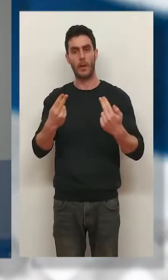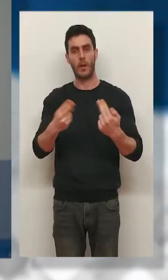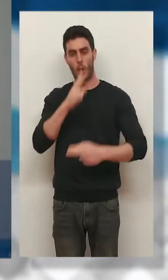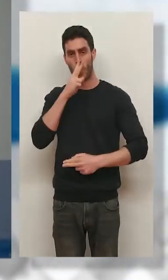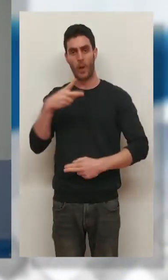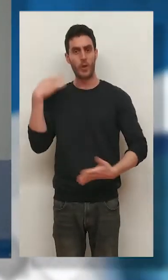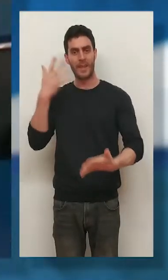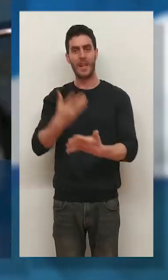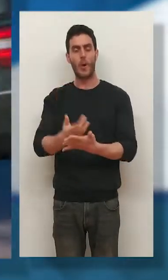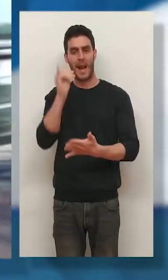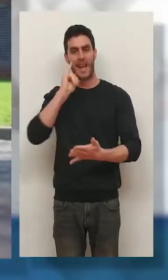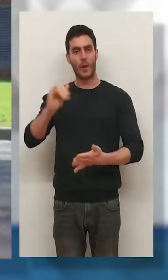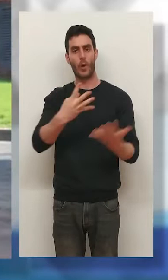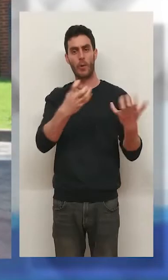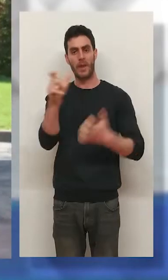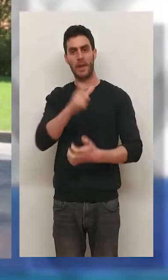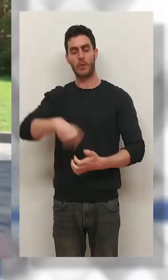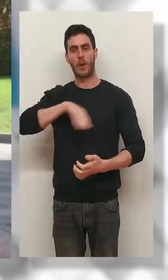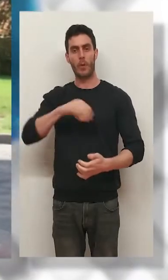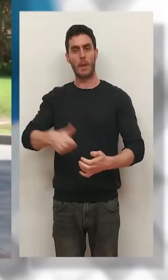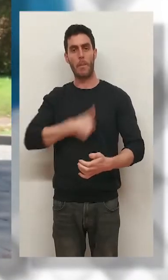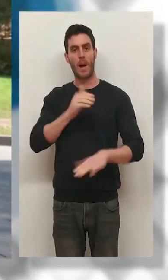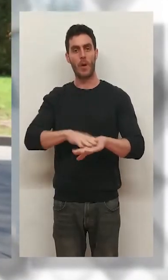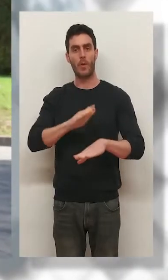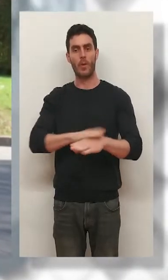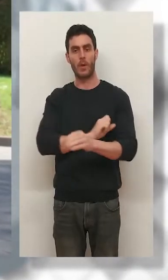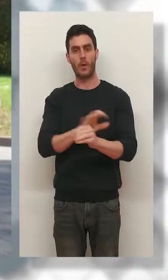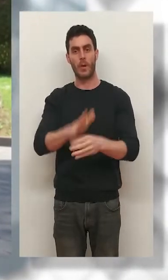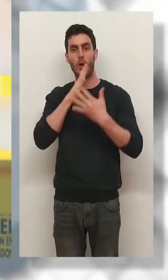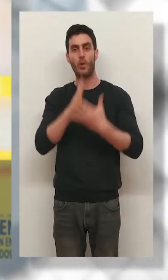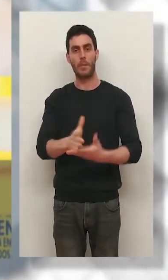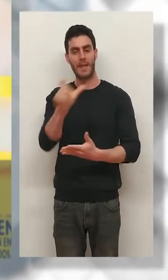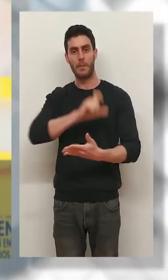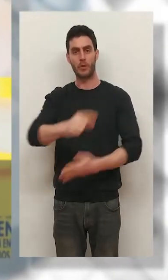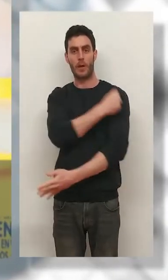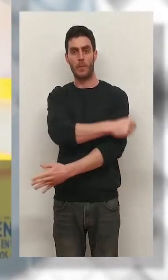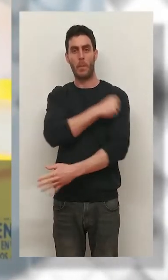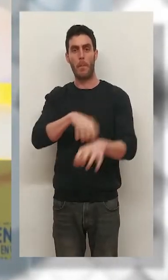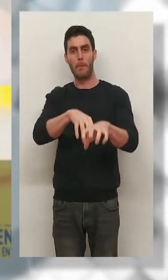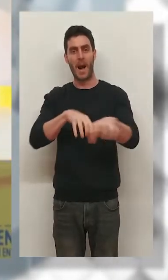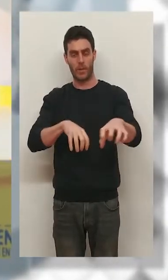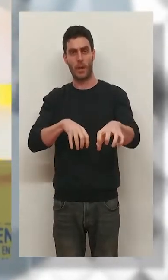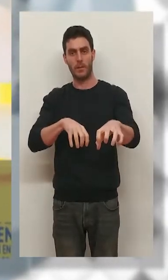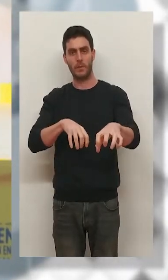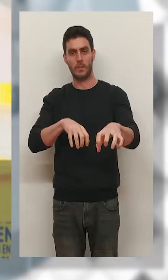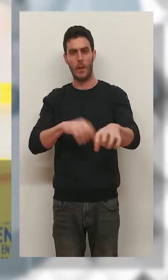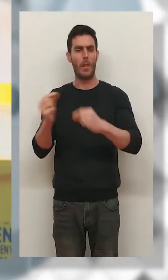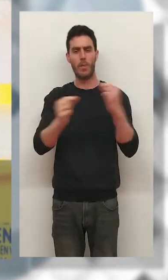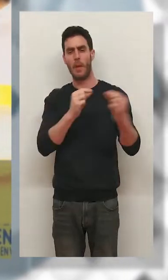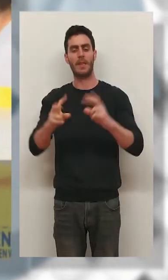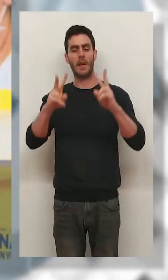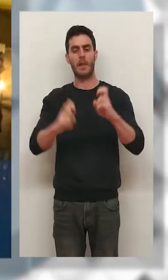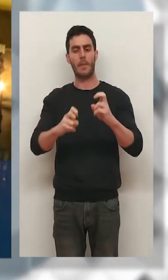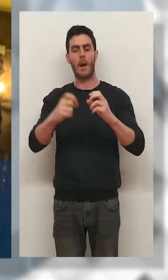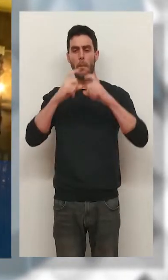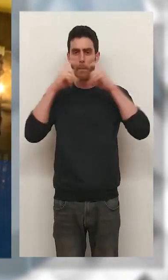estos 2 años en La Rioja han fallecido más de 900 personas por coronavirus. Ahora, con la mayoría de la población vacunada, el debate se centra en cuándo